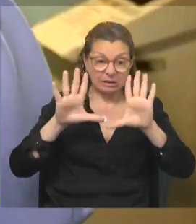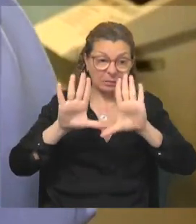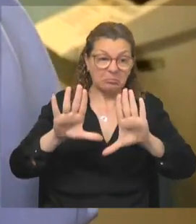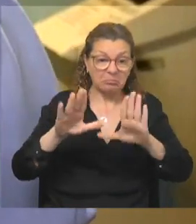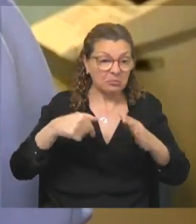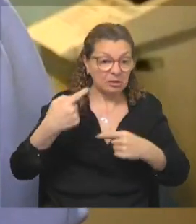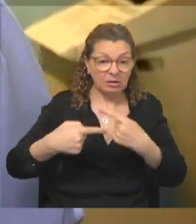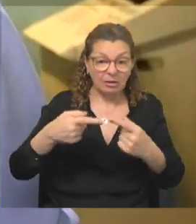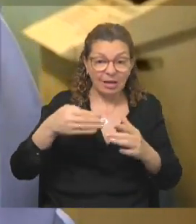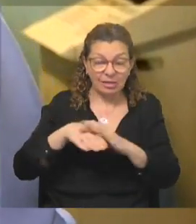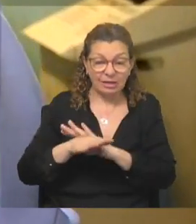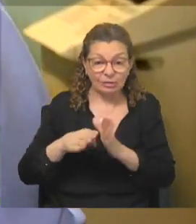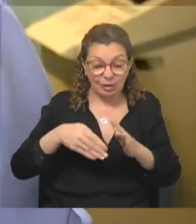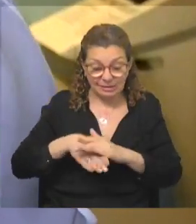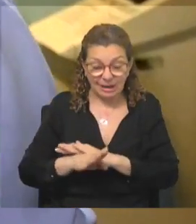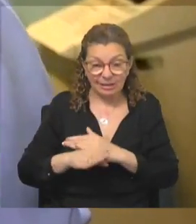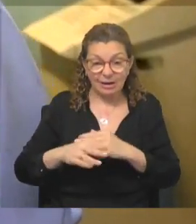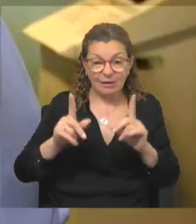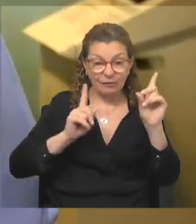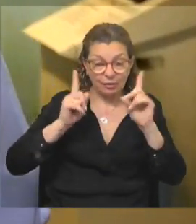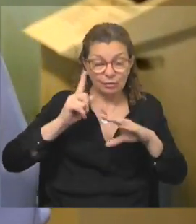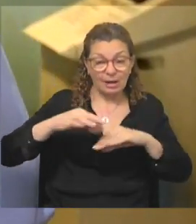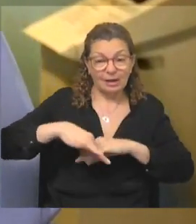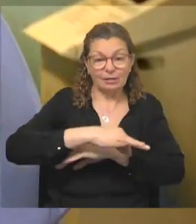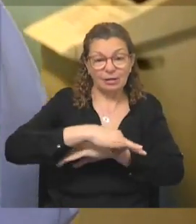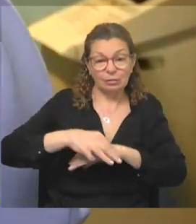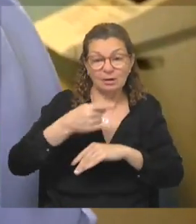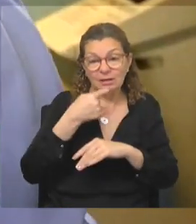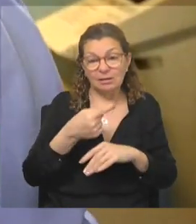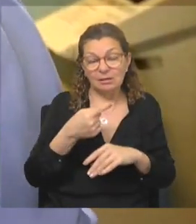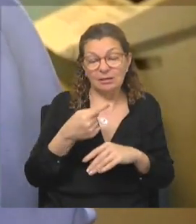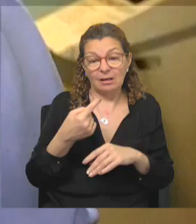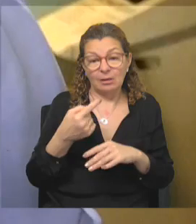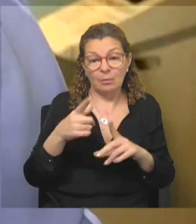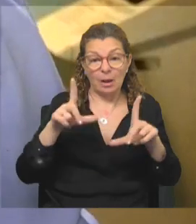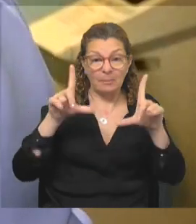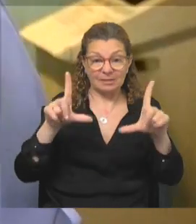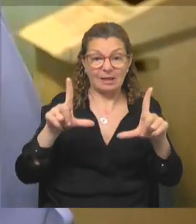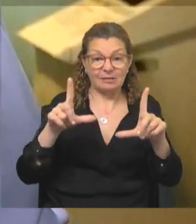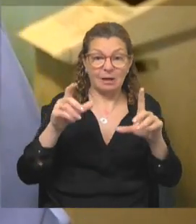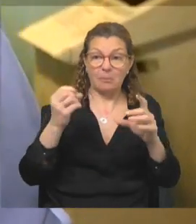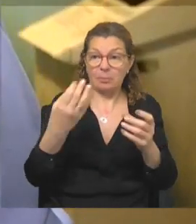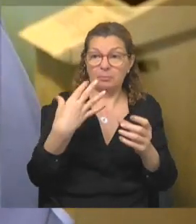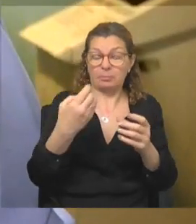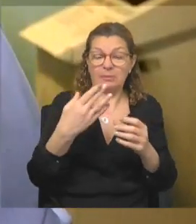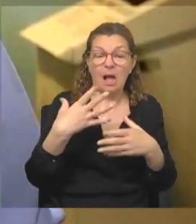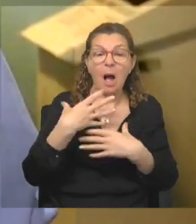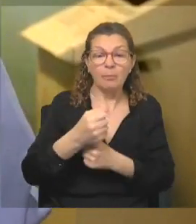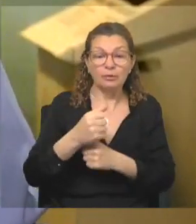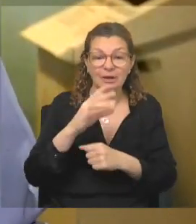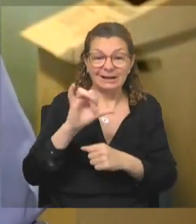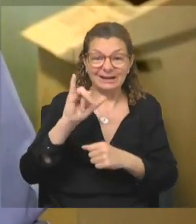suma que dentro del hall de entrada de la facultad de arquitectura hay una pantalla con publicidad a favor del